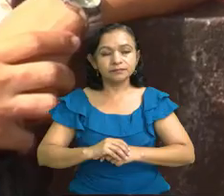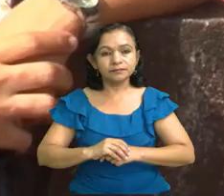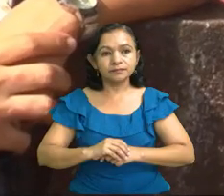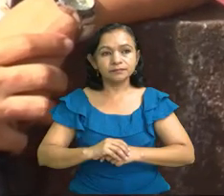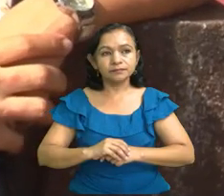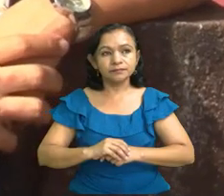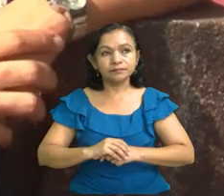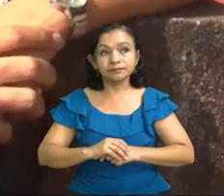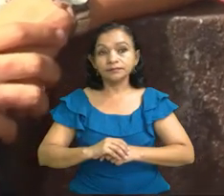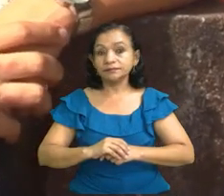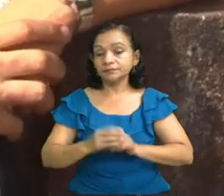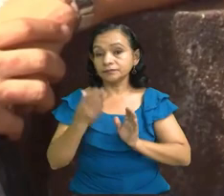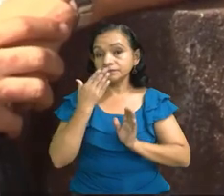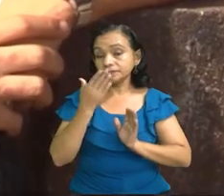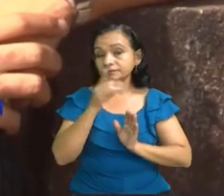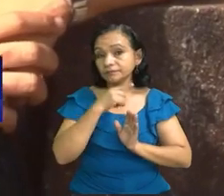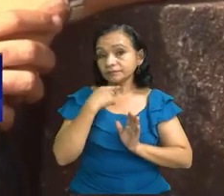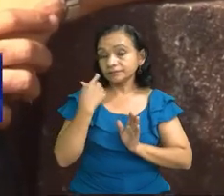Bueno,